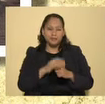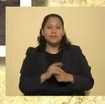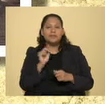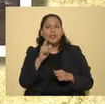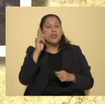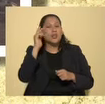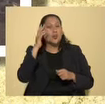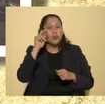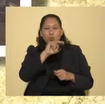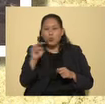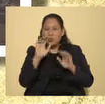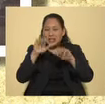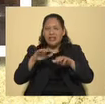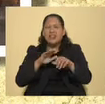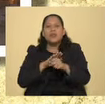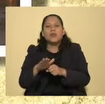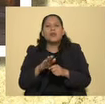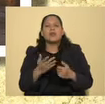ser nunca?